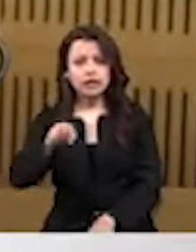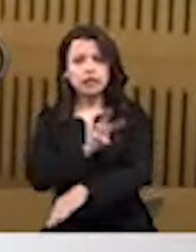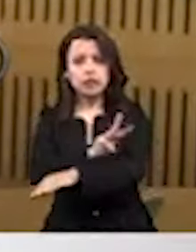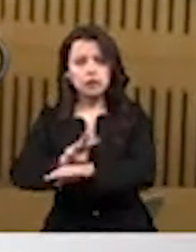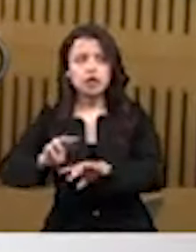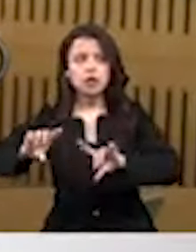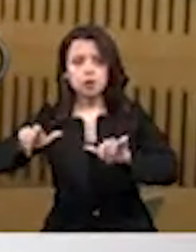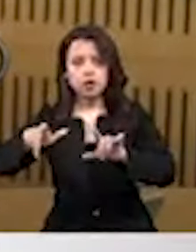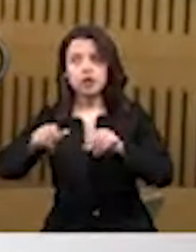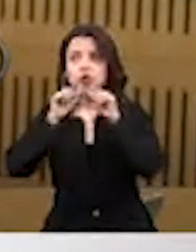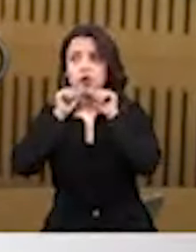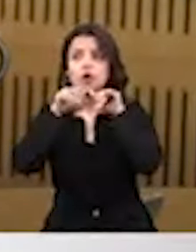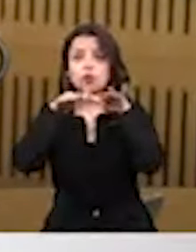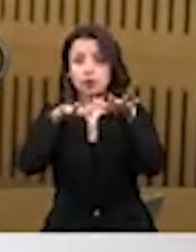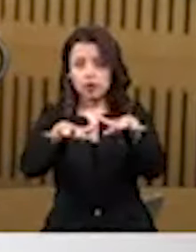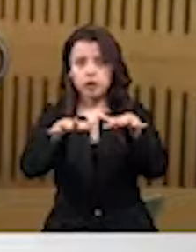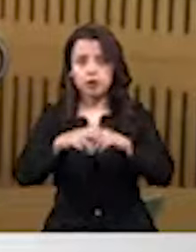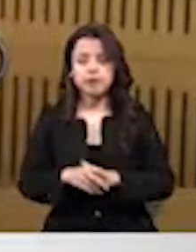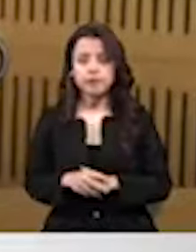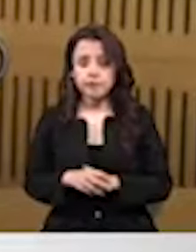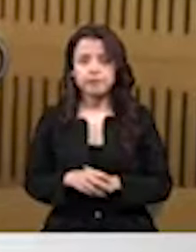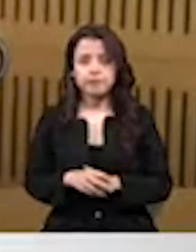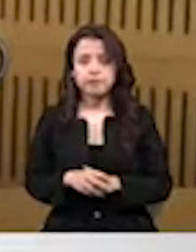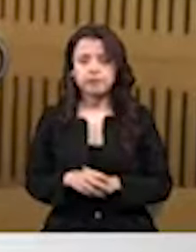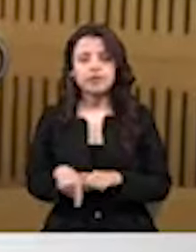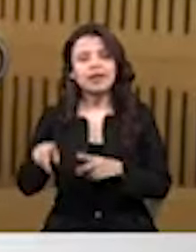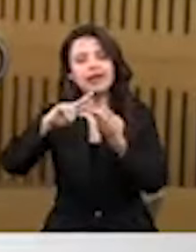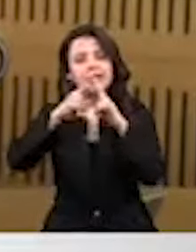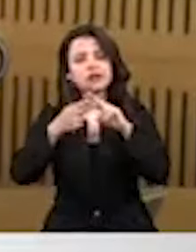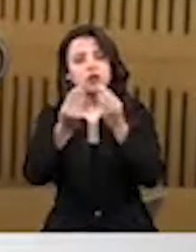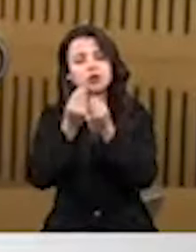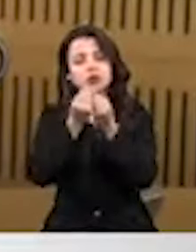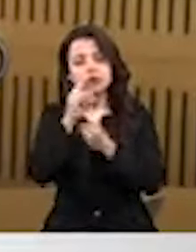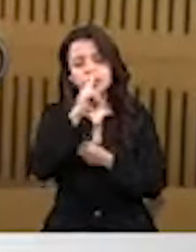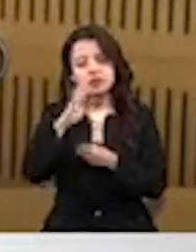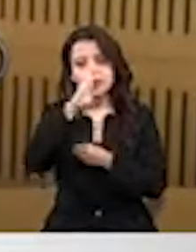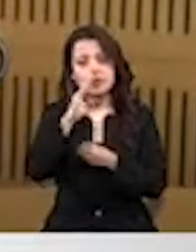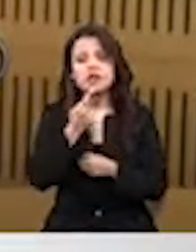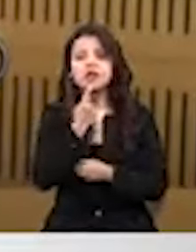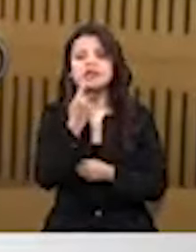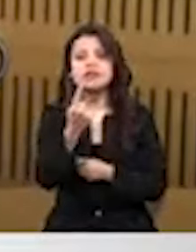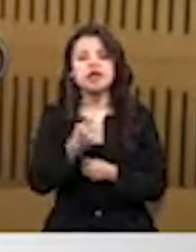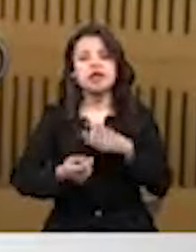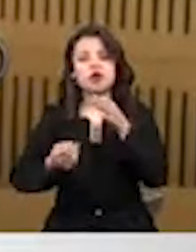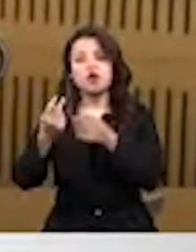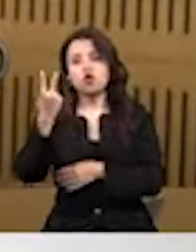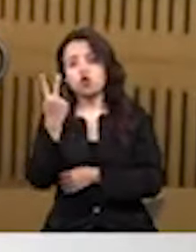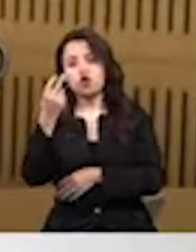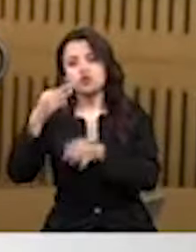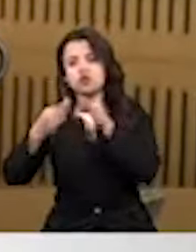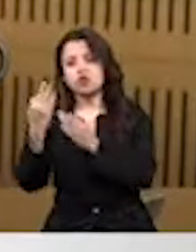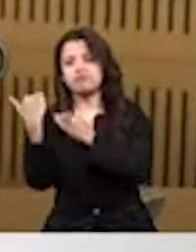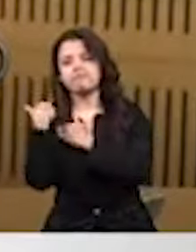investigación exhaustiva que adelantaba el Consejo Nacional Electoral en cabeza de dos magistrados que aseguraban